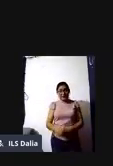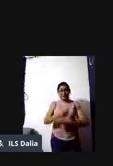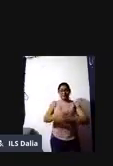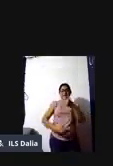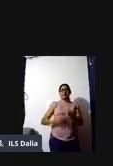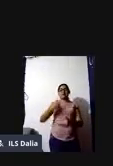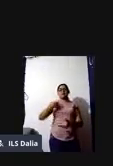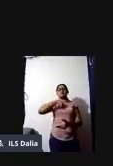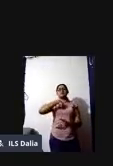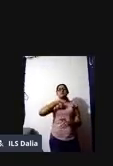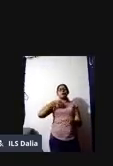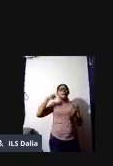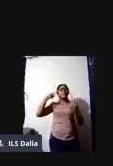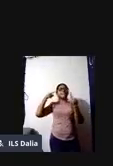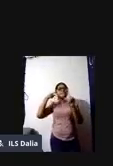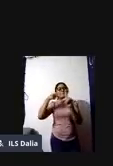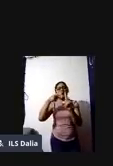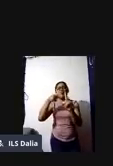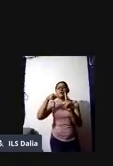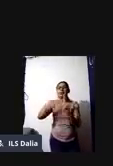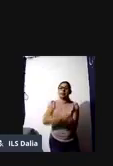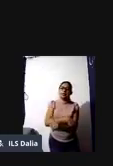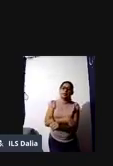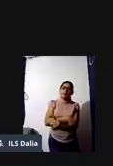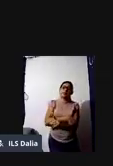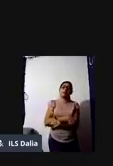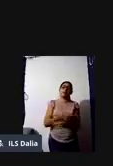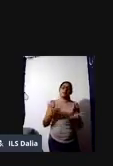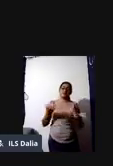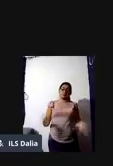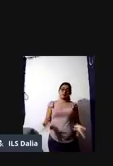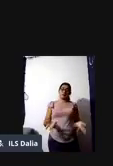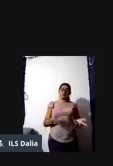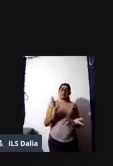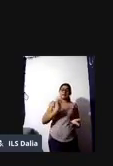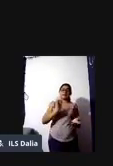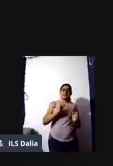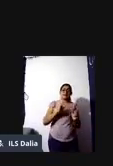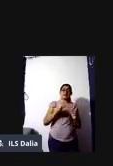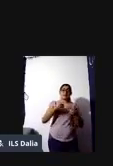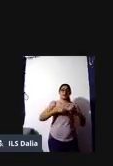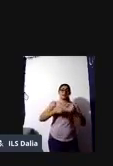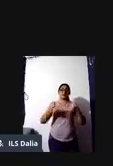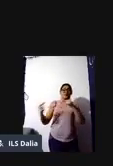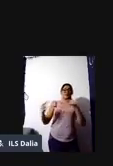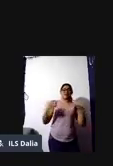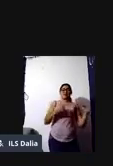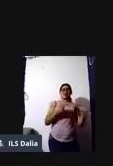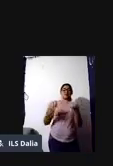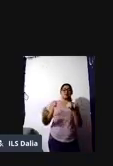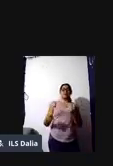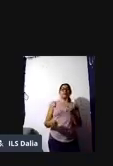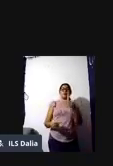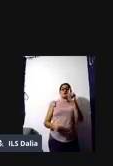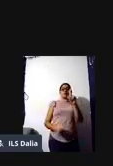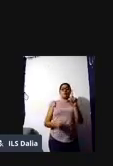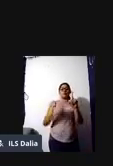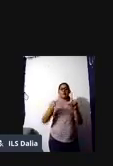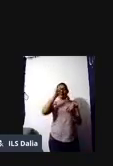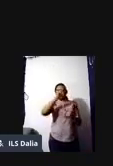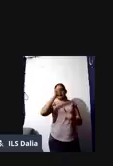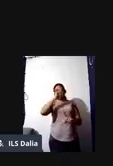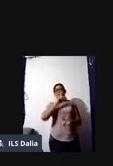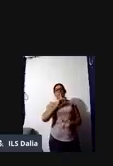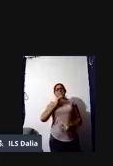lado. Y no vamos, si eso sucede, entonces es guardar silencio, una de las dos partes, guarda silencio